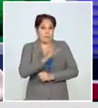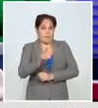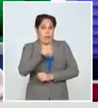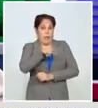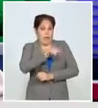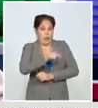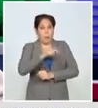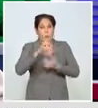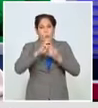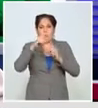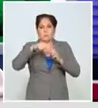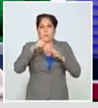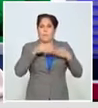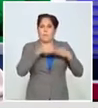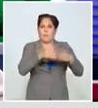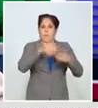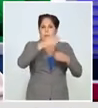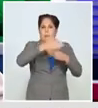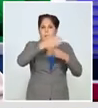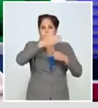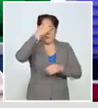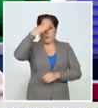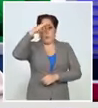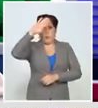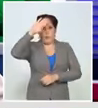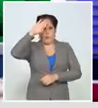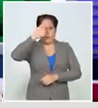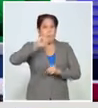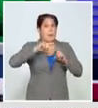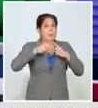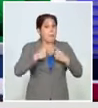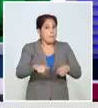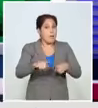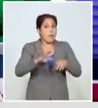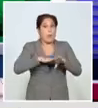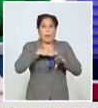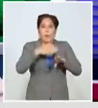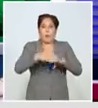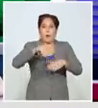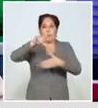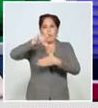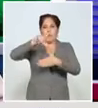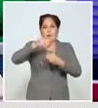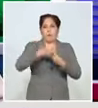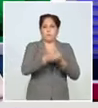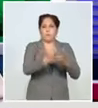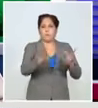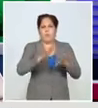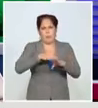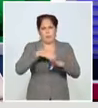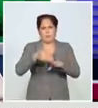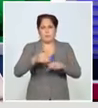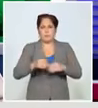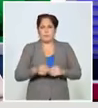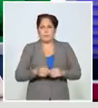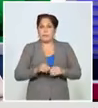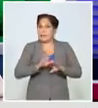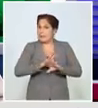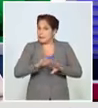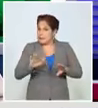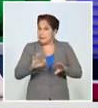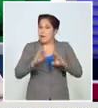en Granma, en Santiago de Cuba, pero es para toda Cuba. Exactamente. Y ya se han dado las